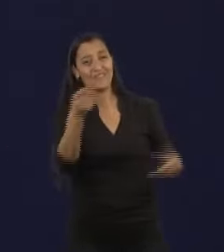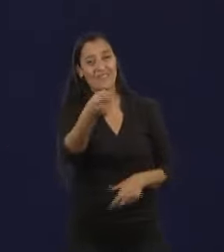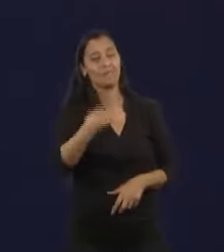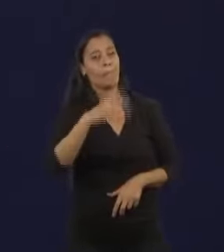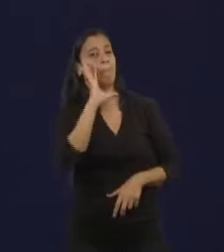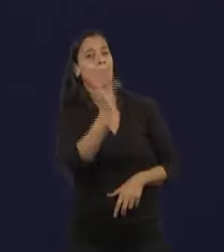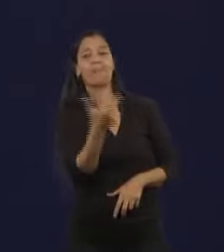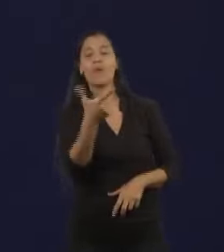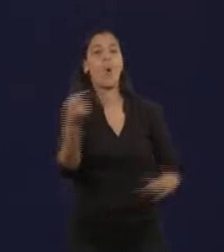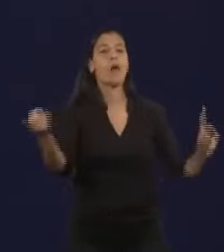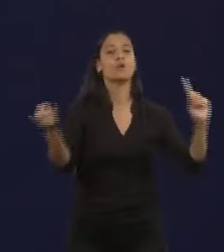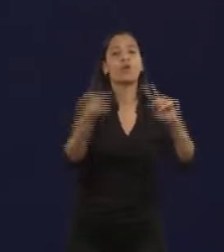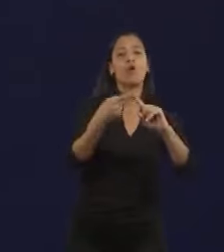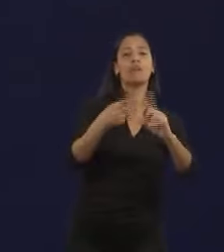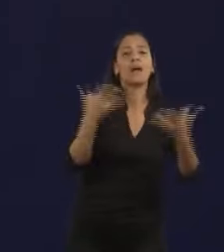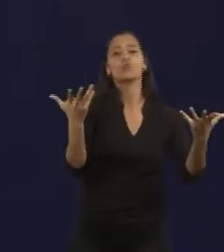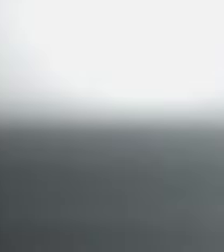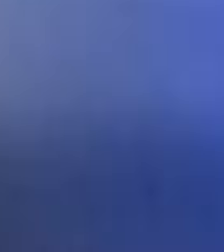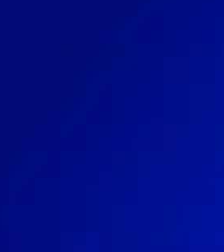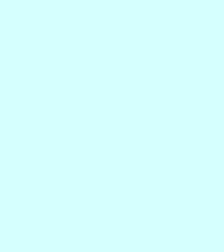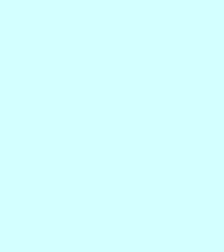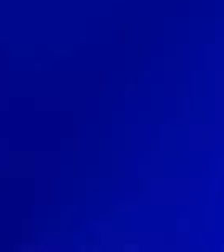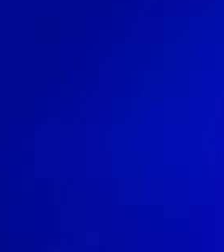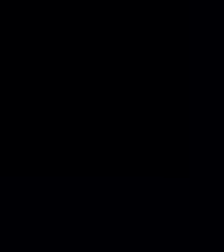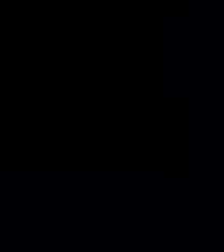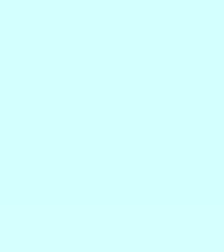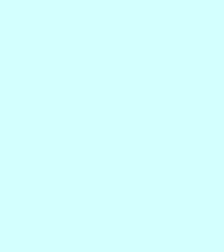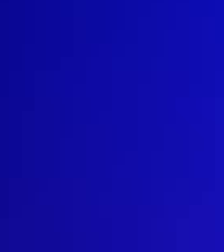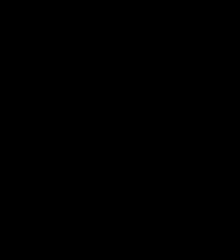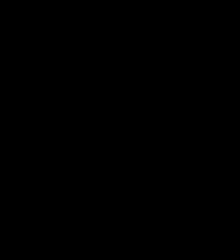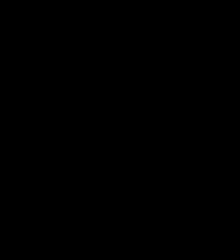relación entre una cuestión y la otra